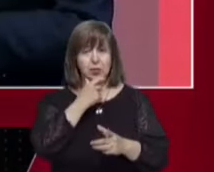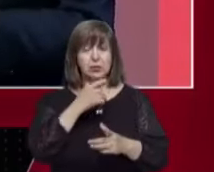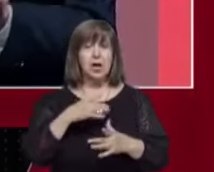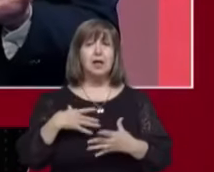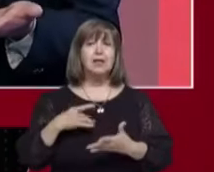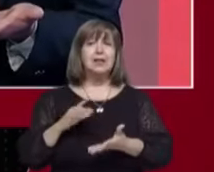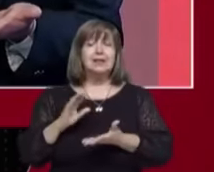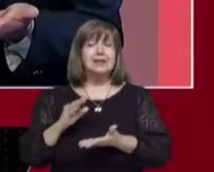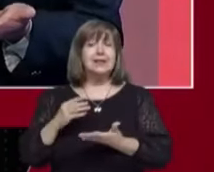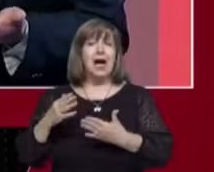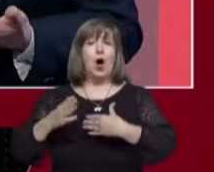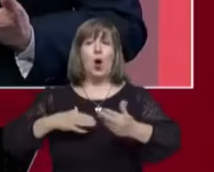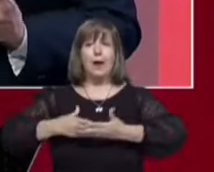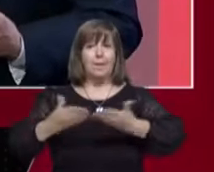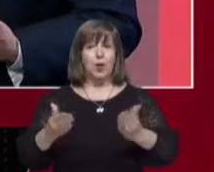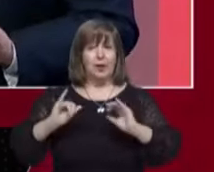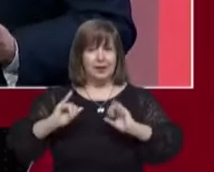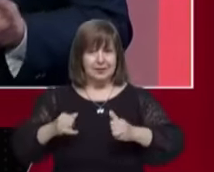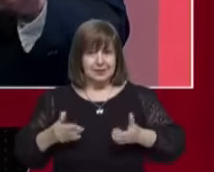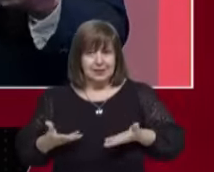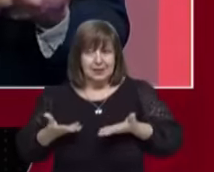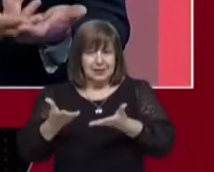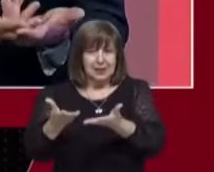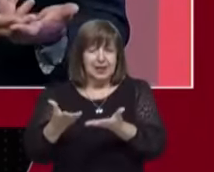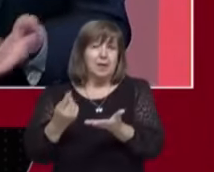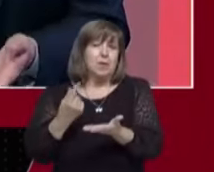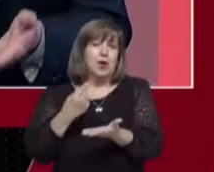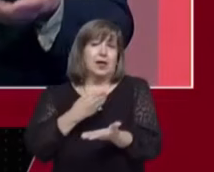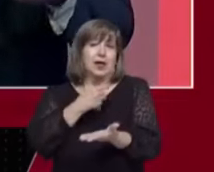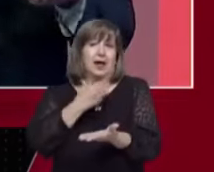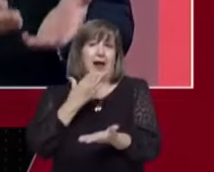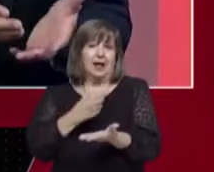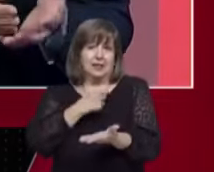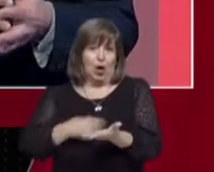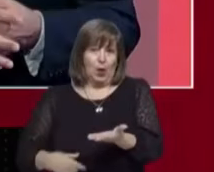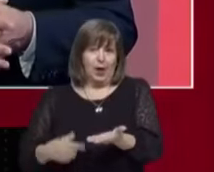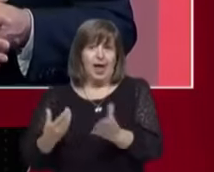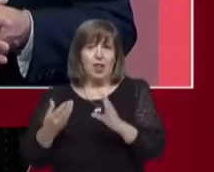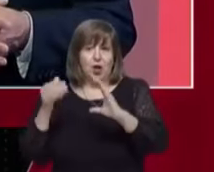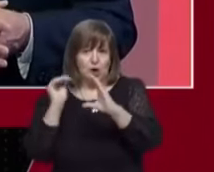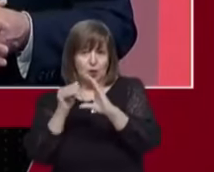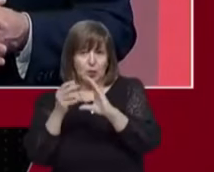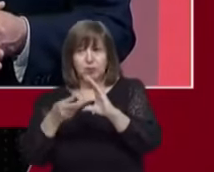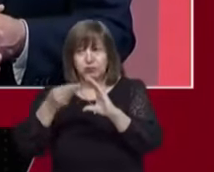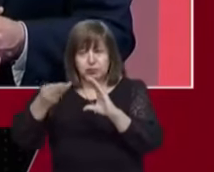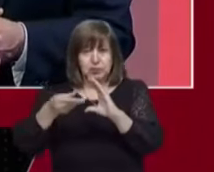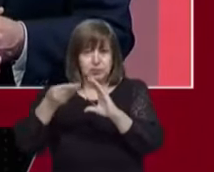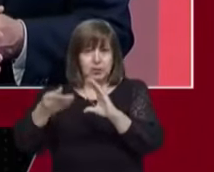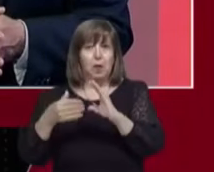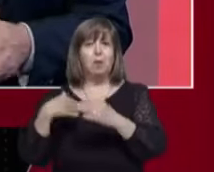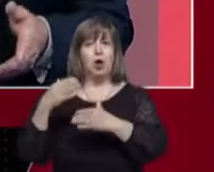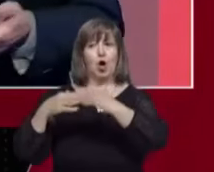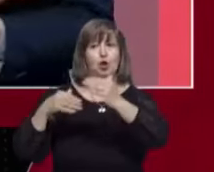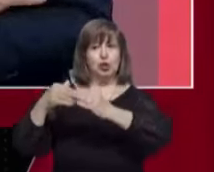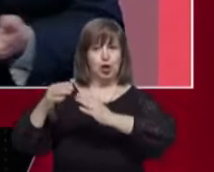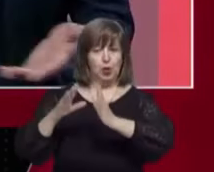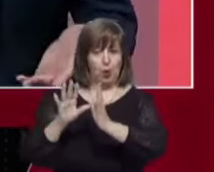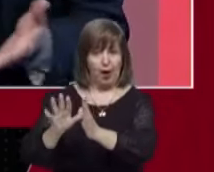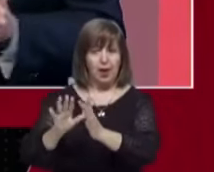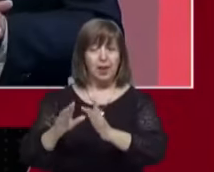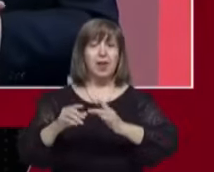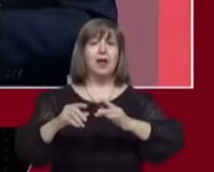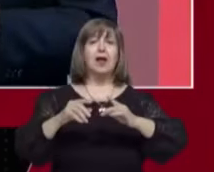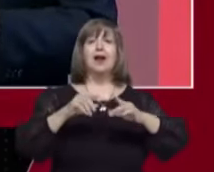justamente por la obra pública solventada con recursos provinciales, con el presupuesto de la provincia. Algunas obras nacionales, bueno, ya